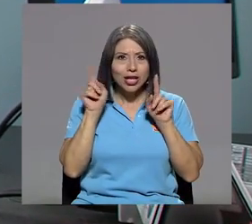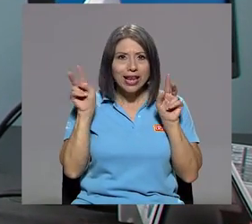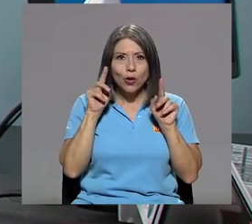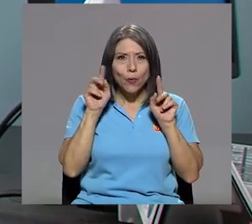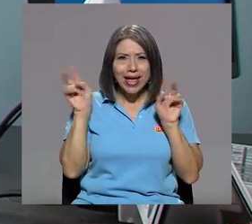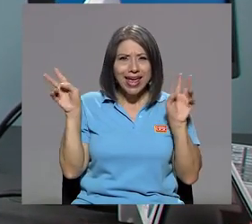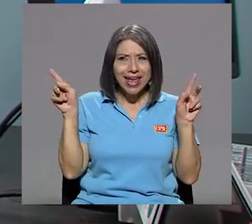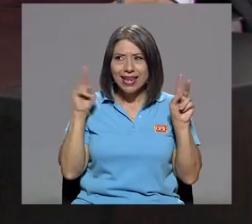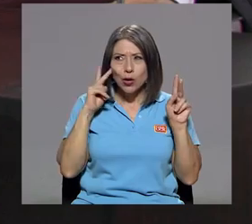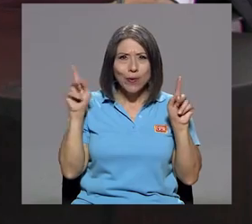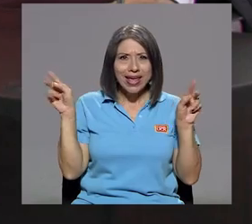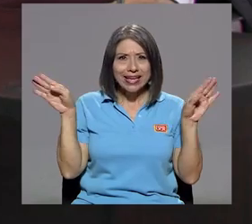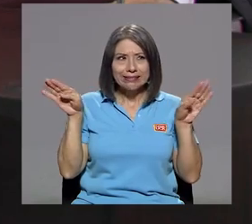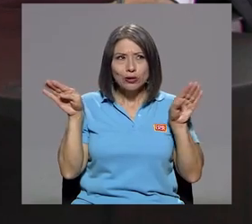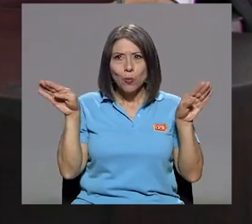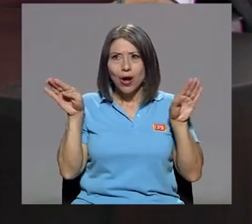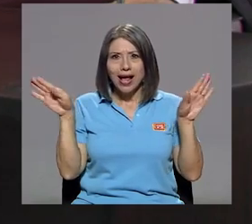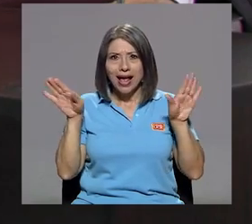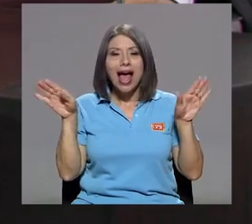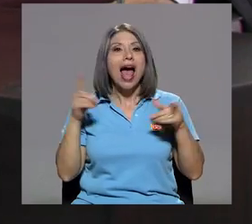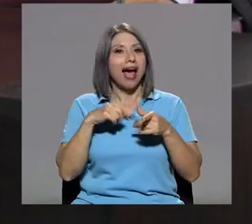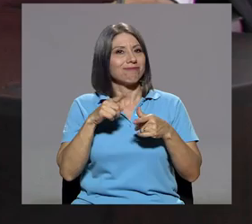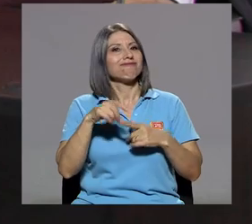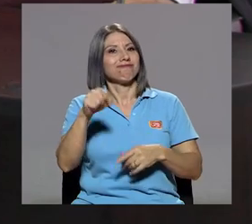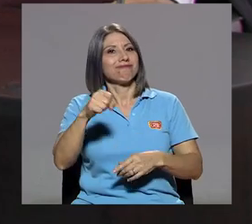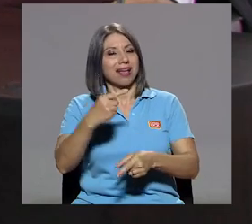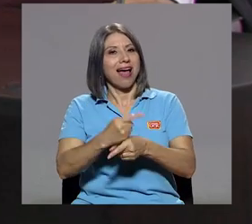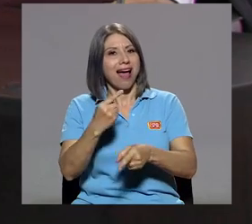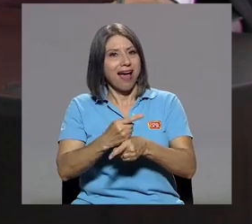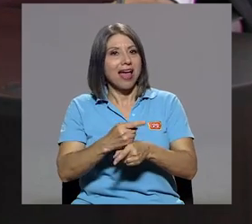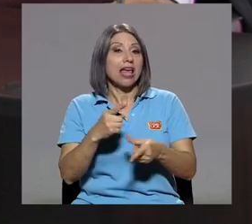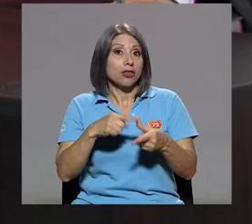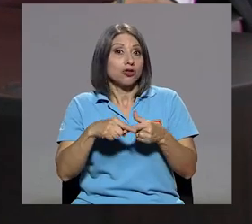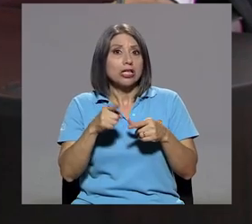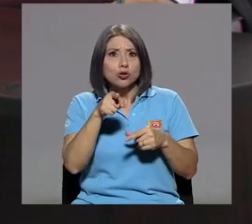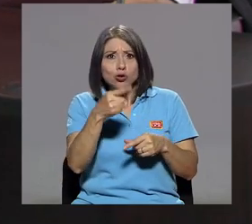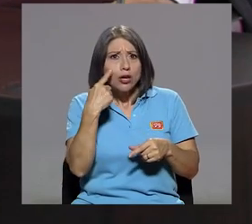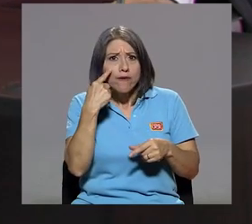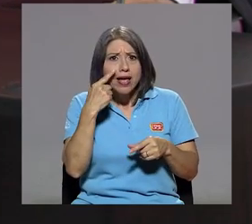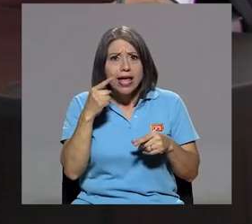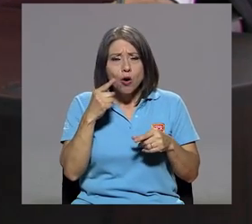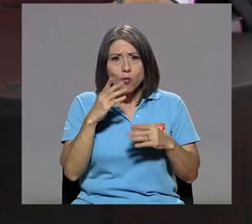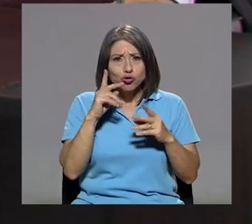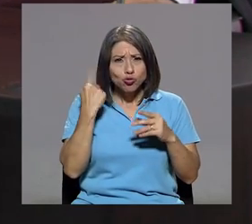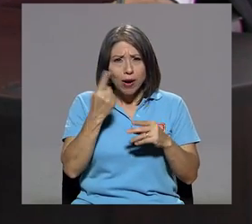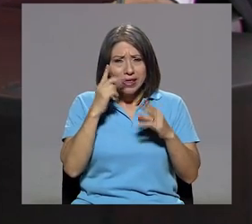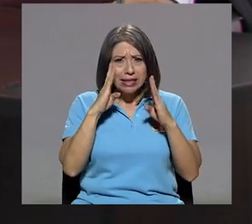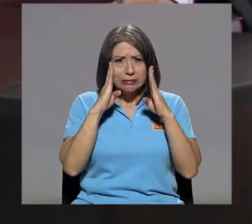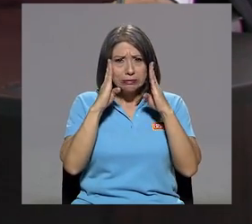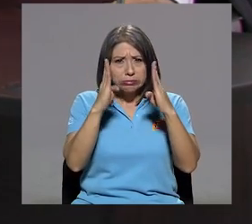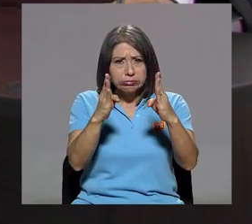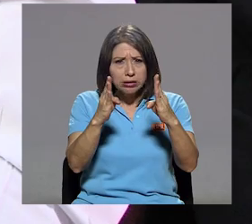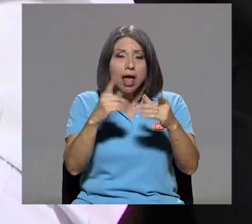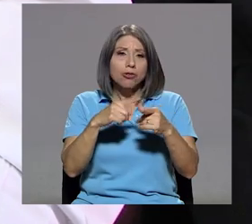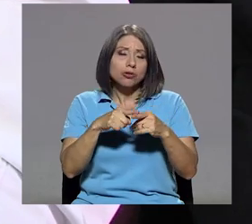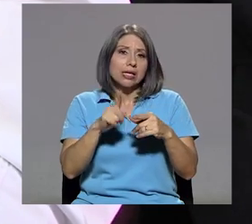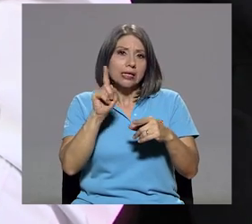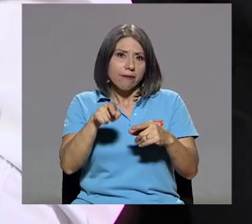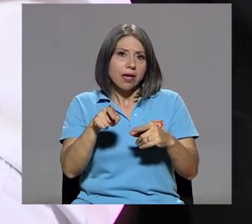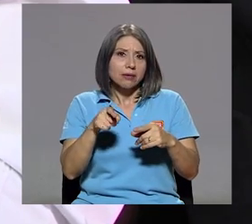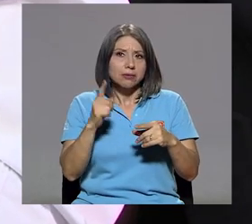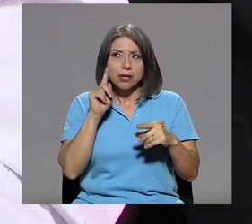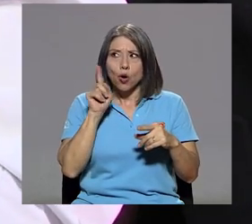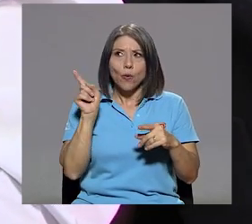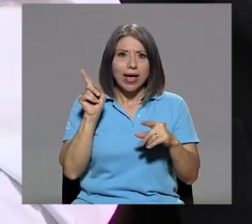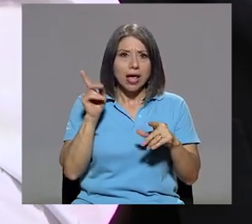de los lados, ¿verdad? Ahí es ese es un factor que podría hacernos servirnos de guía para esto. Por supuesto que si además